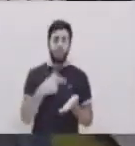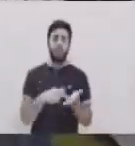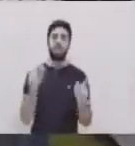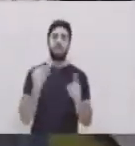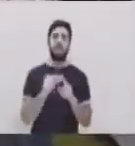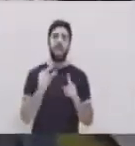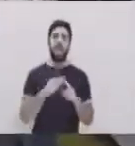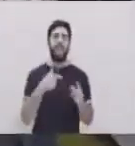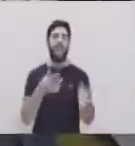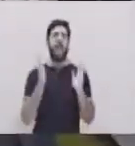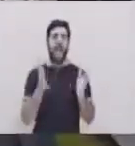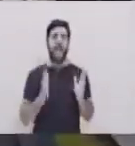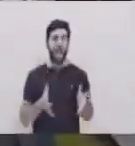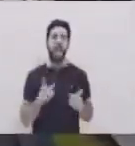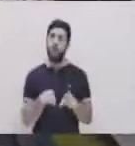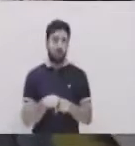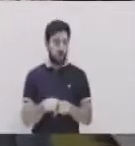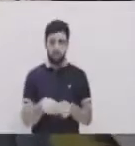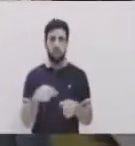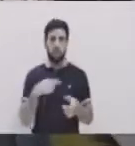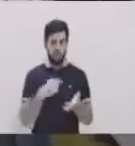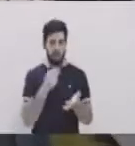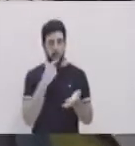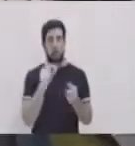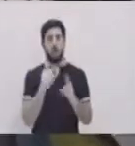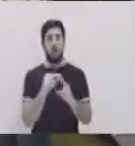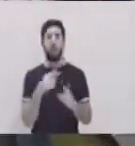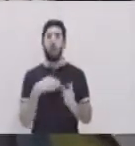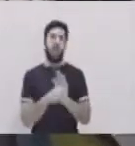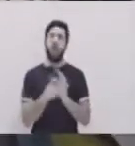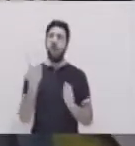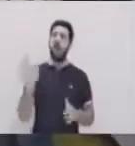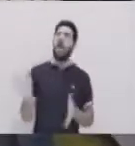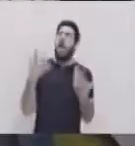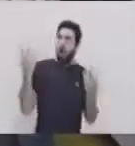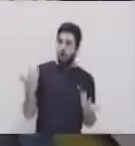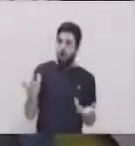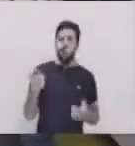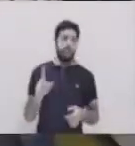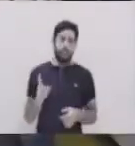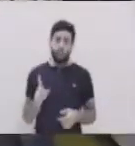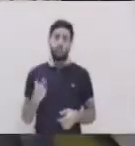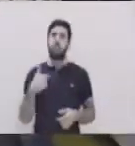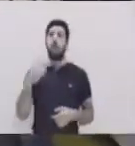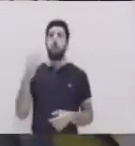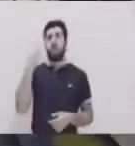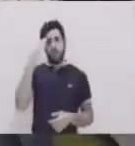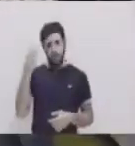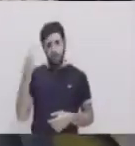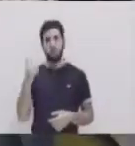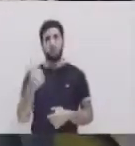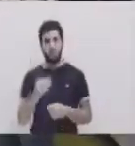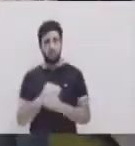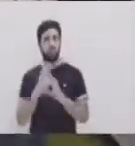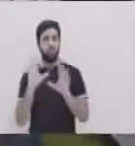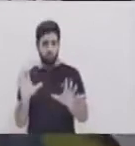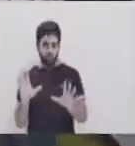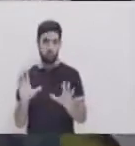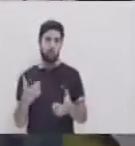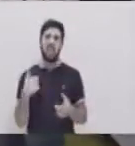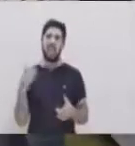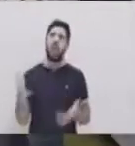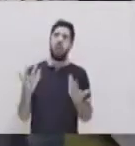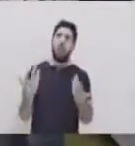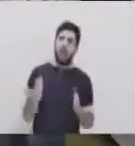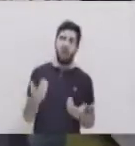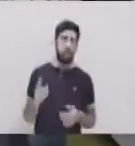no vamos a usar las mismas palabras, no le vamos a decir qué onda al director, sino que saludos, buenos días. Entonces ese registro